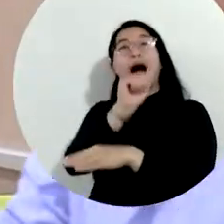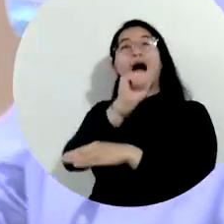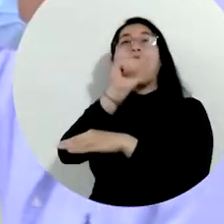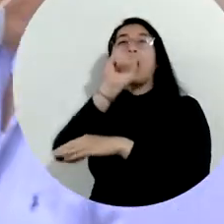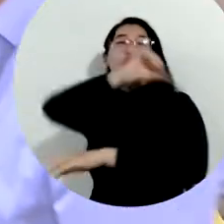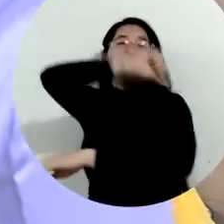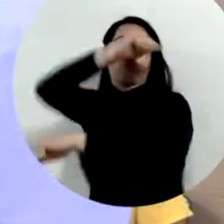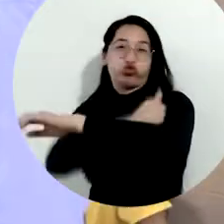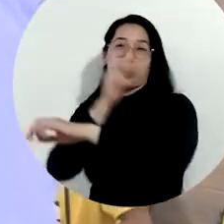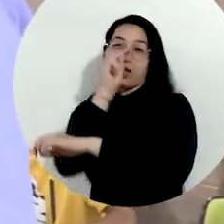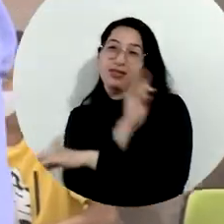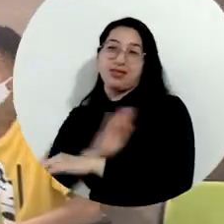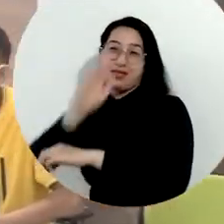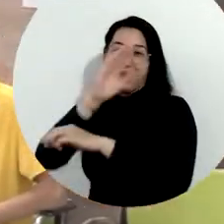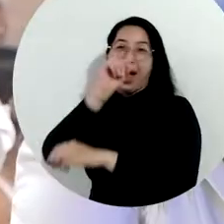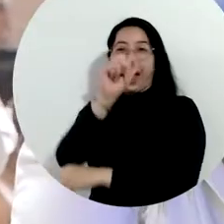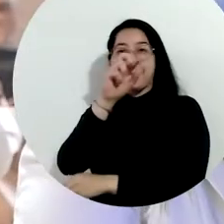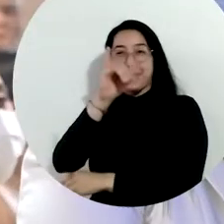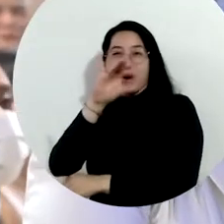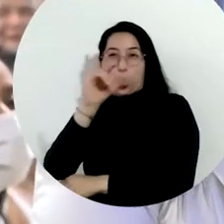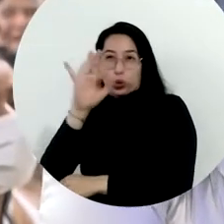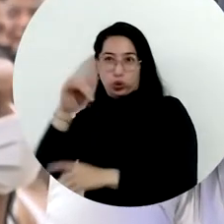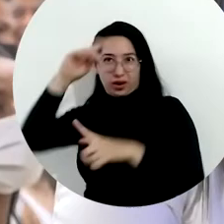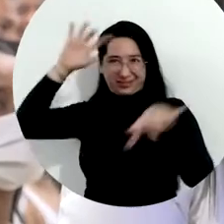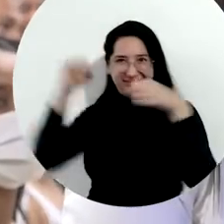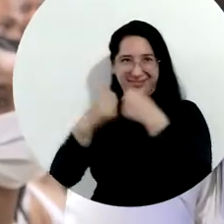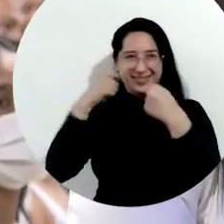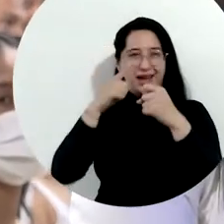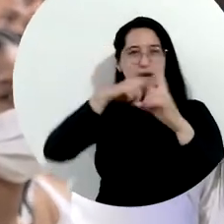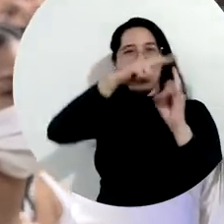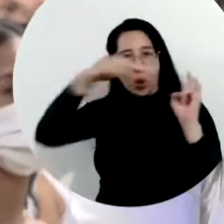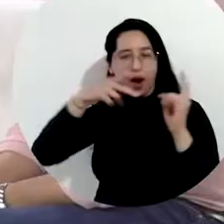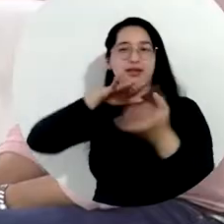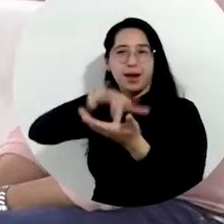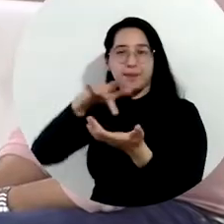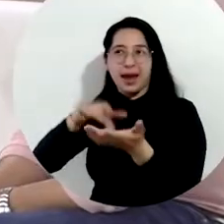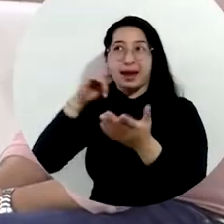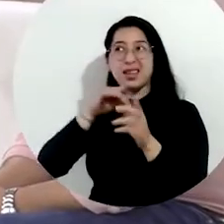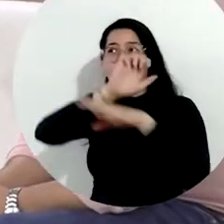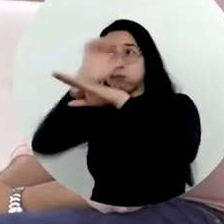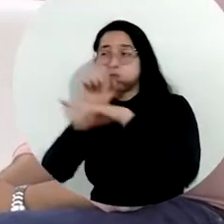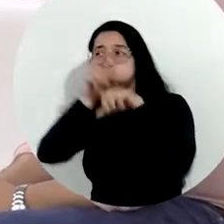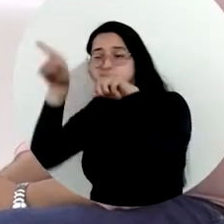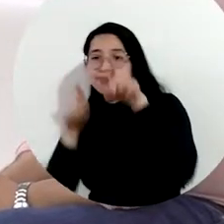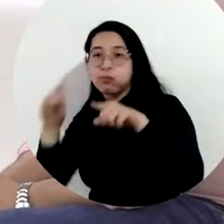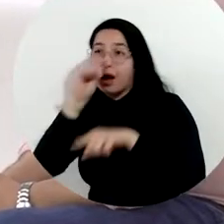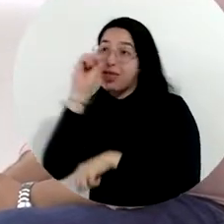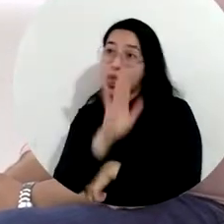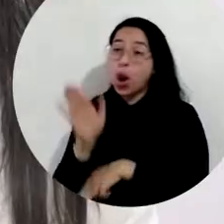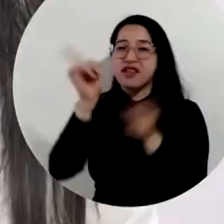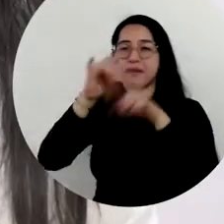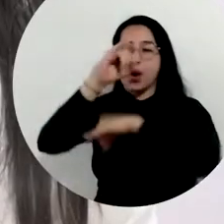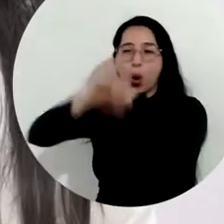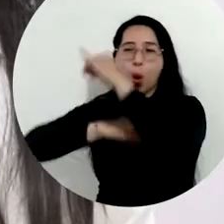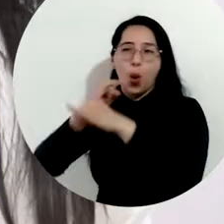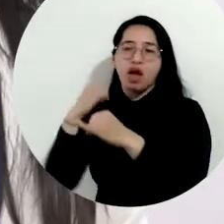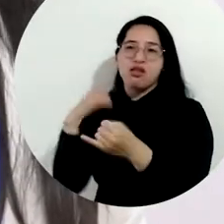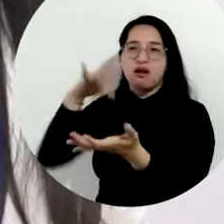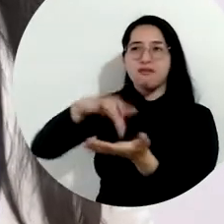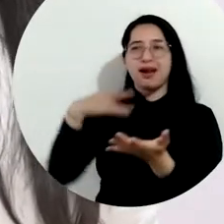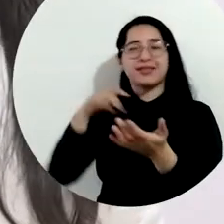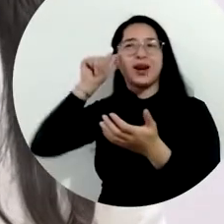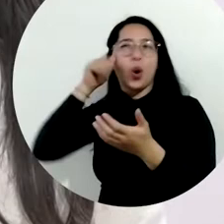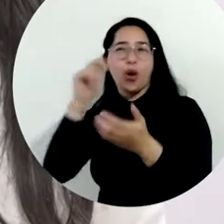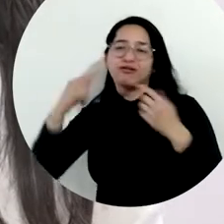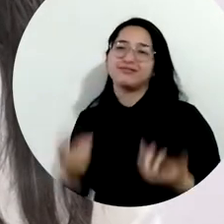de la Autoridad Nacional de Acuicultura y Pesca, con quien la Alma Mater sostiene convenios, y expertos nacionales e internacionales en el área. La UNAP, como